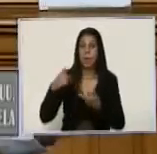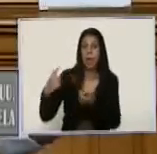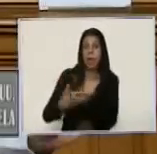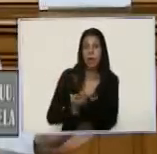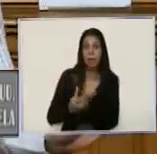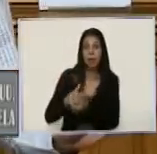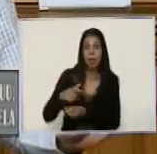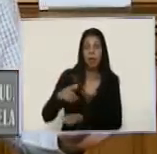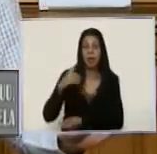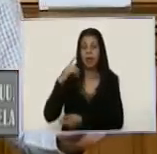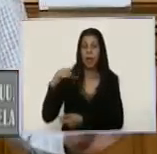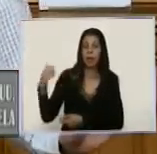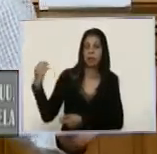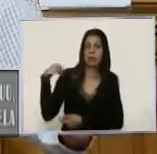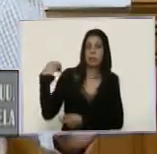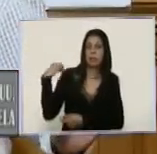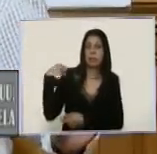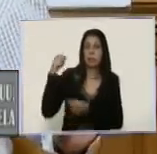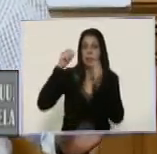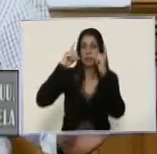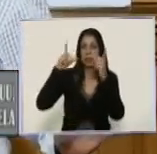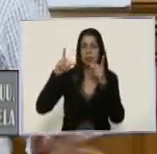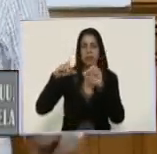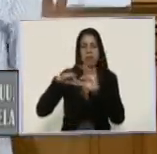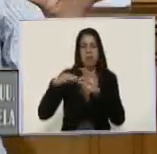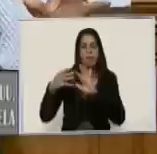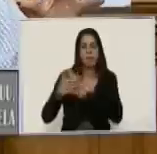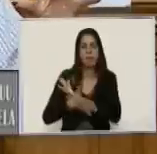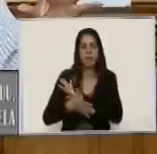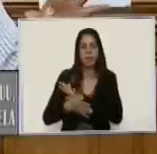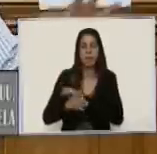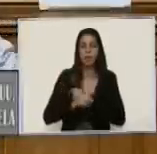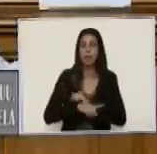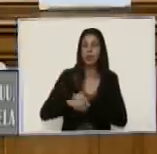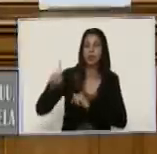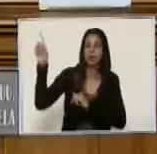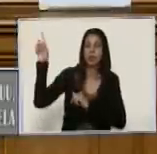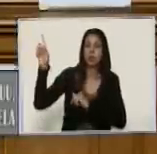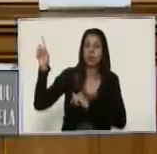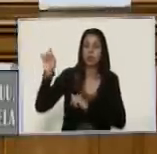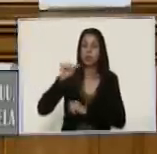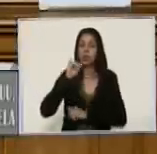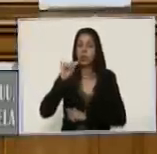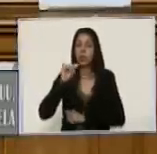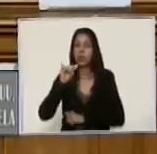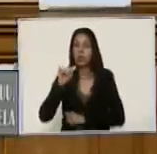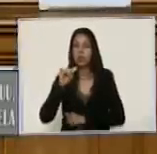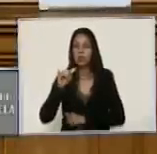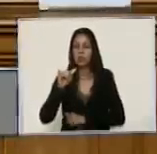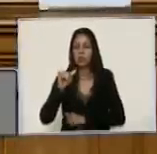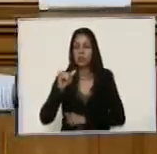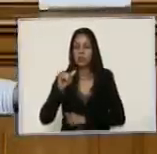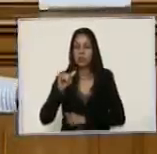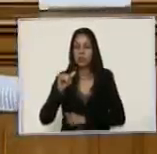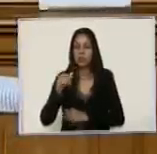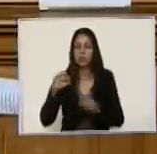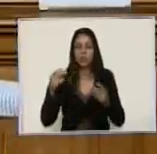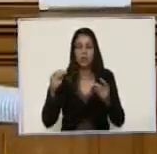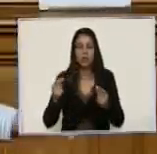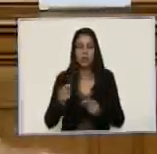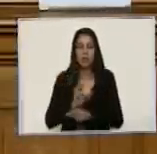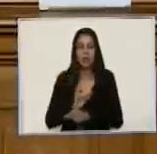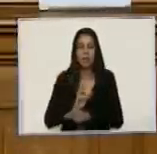está pasando, no sé, en la familia. Subí y la noticia. De inmediato